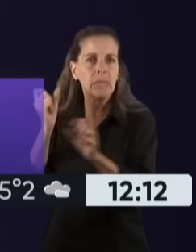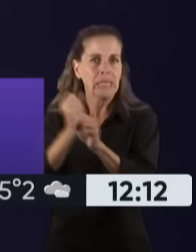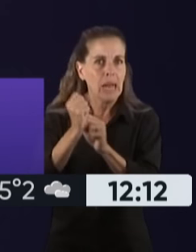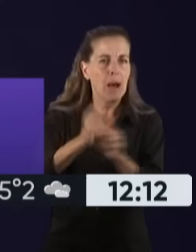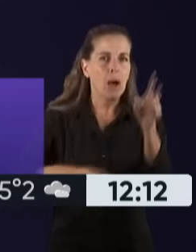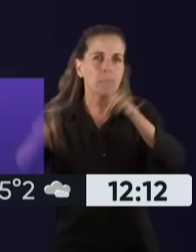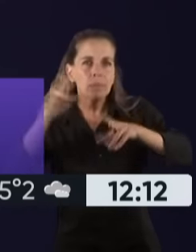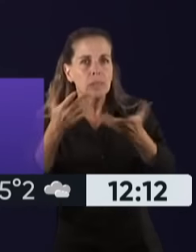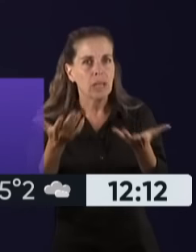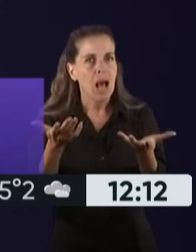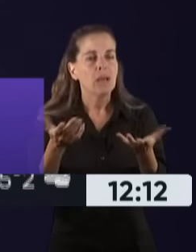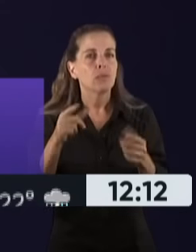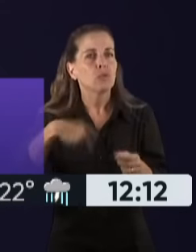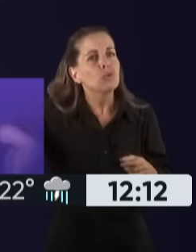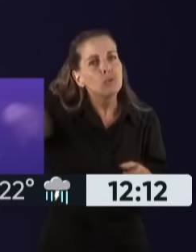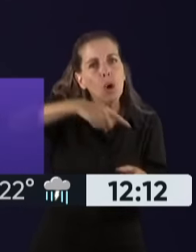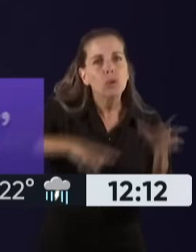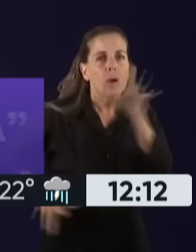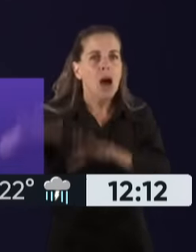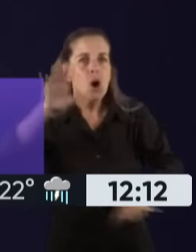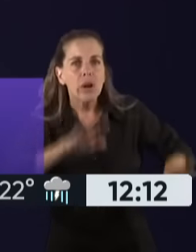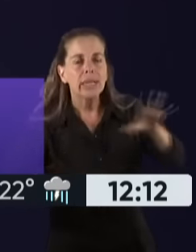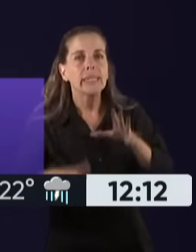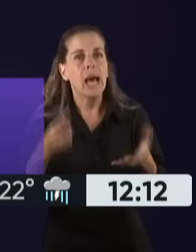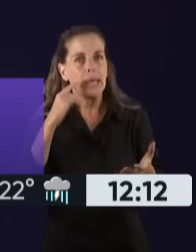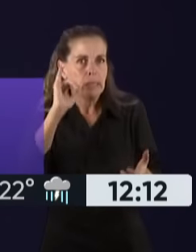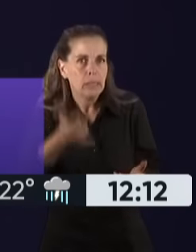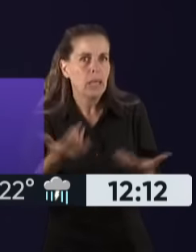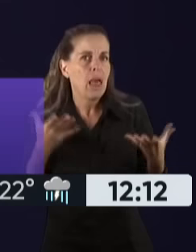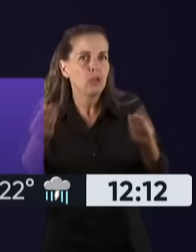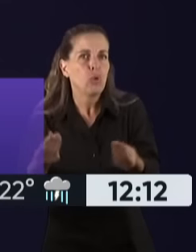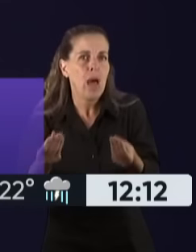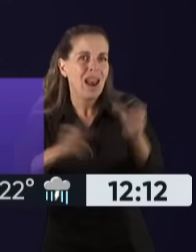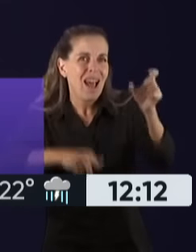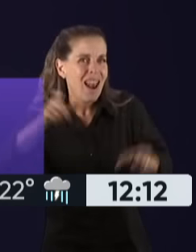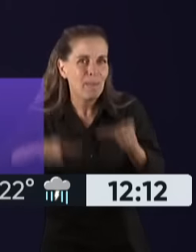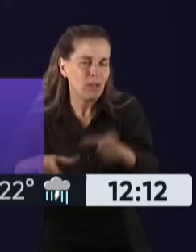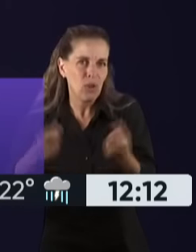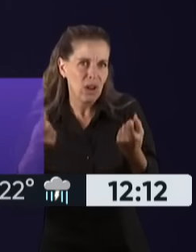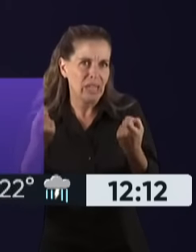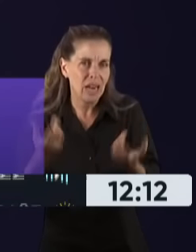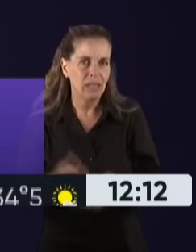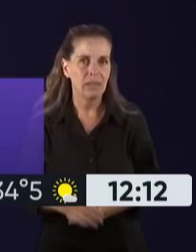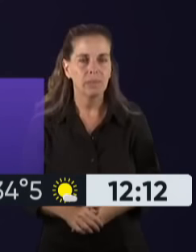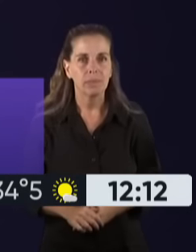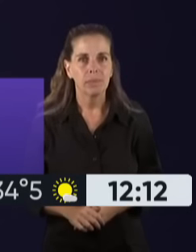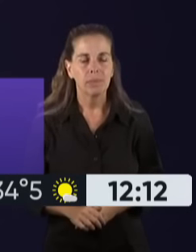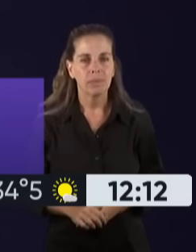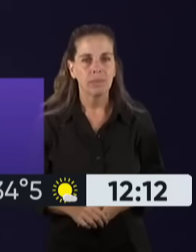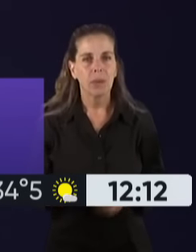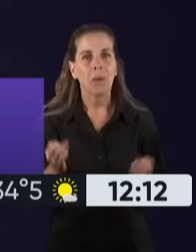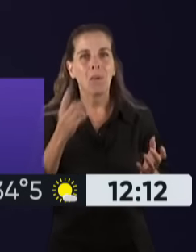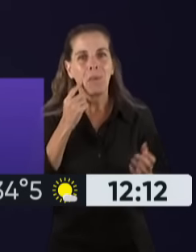todo el requerimiento que se ha se va a analizar y se va a tratar de de por supuesto estar a la altura de las circunstancias Buen